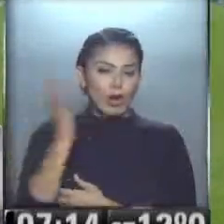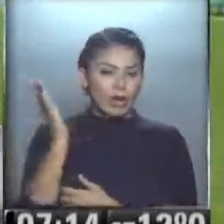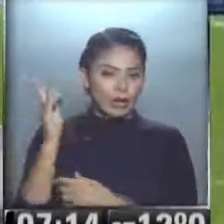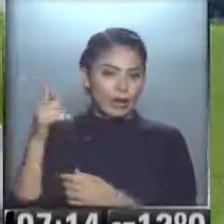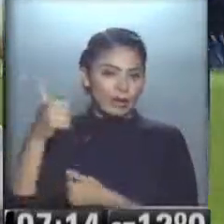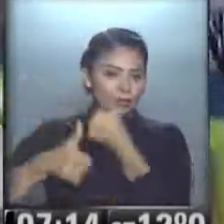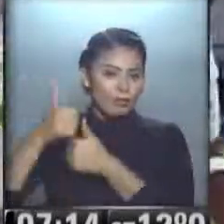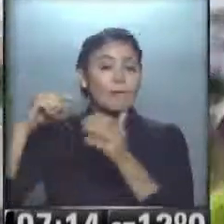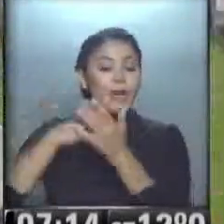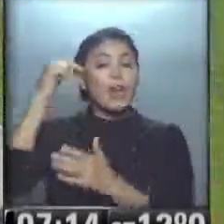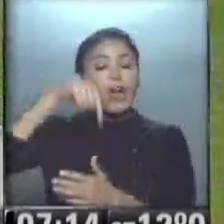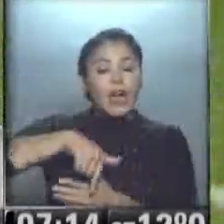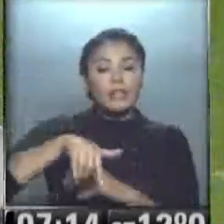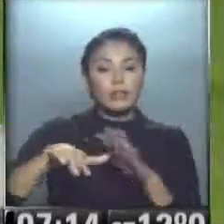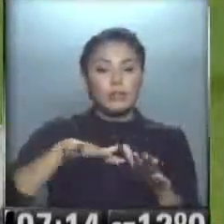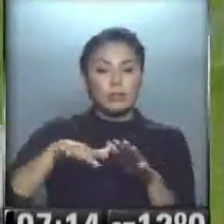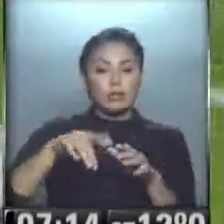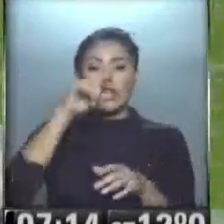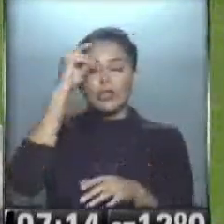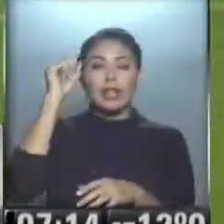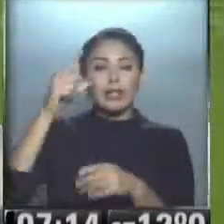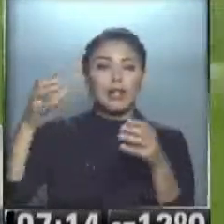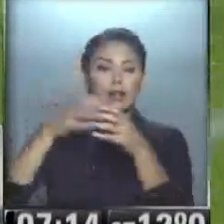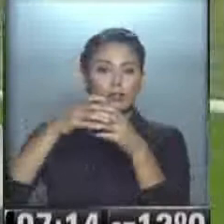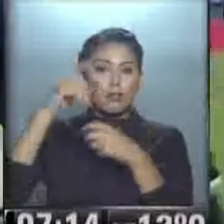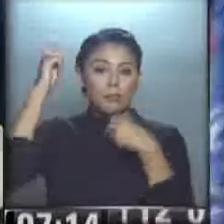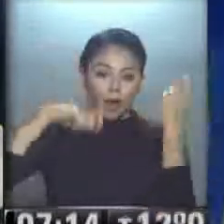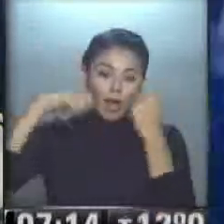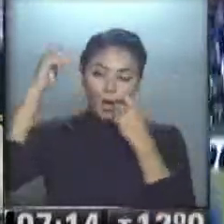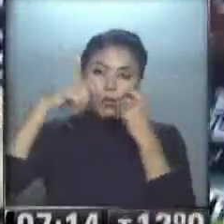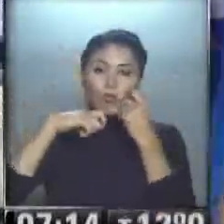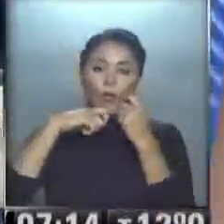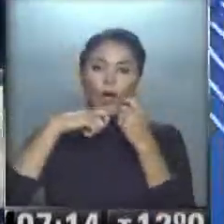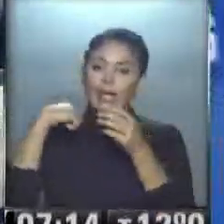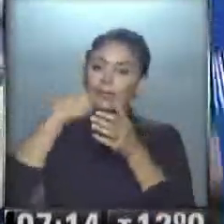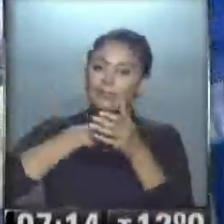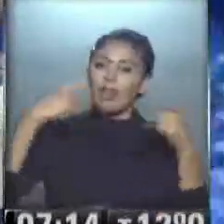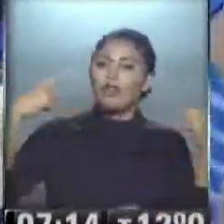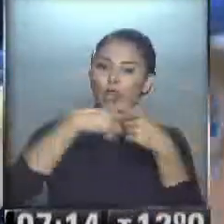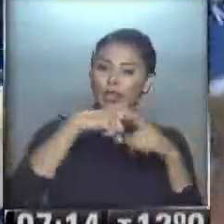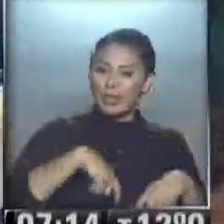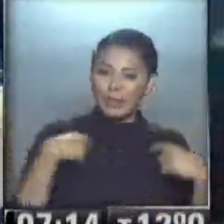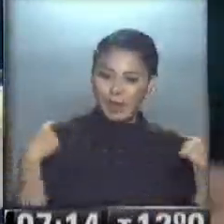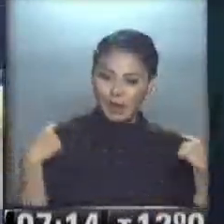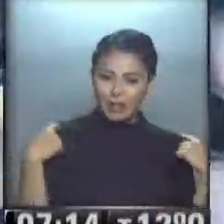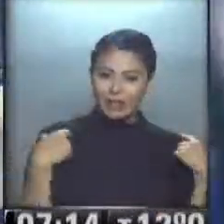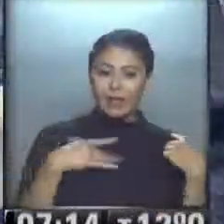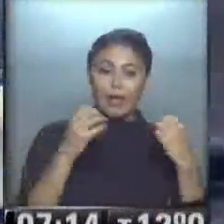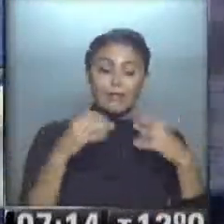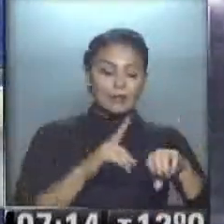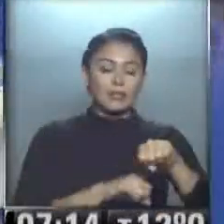Montevideo, perdón, de Paraguay, de Asunción, estará en el camino de Vélez Arfiel. Esto va a ser desde